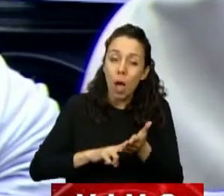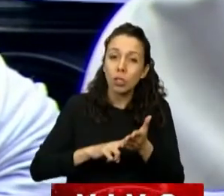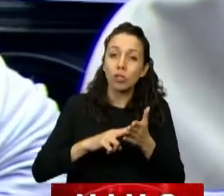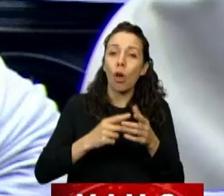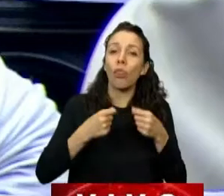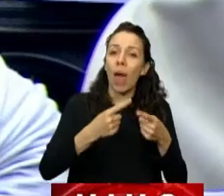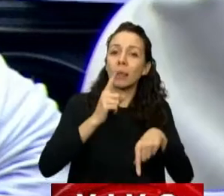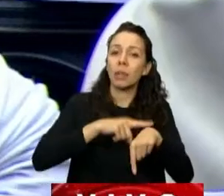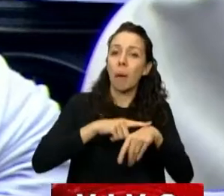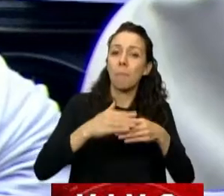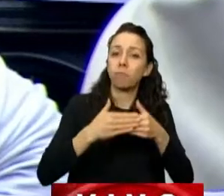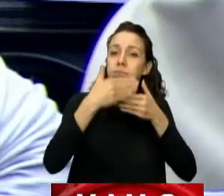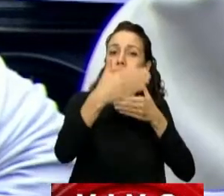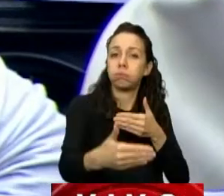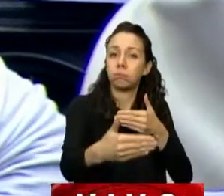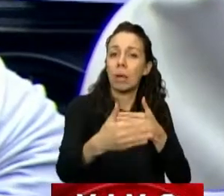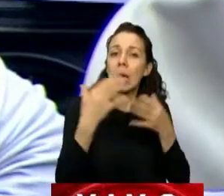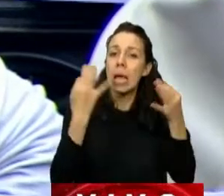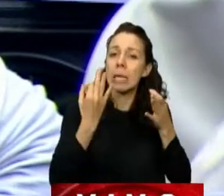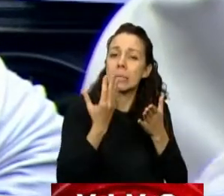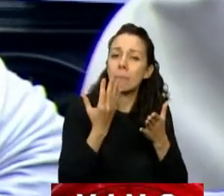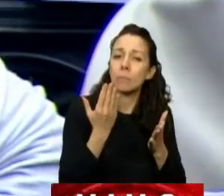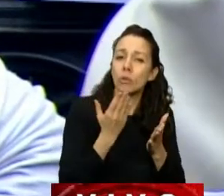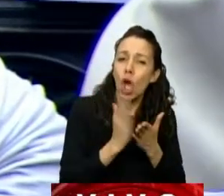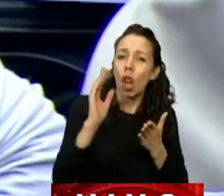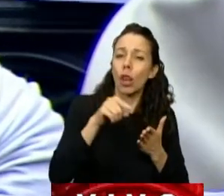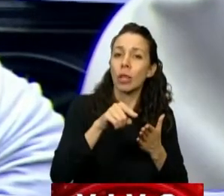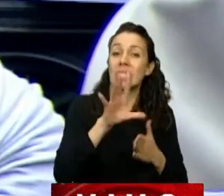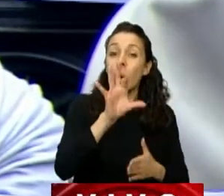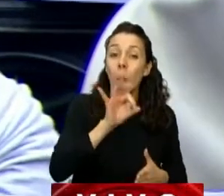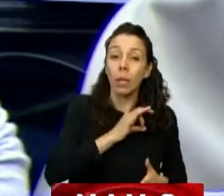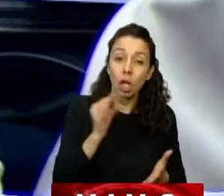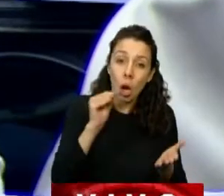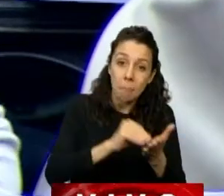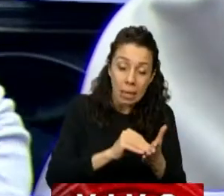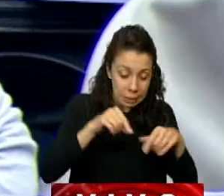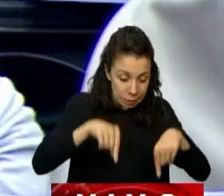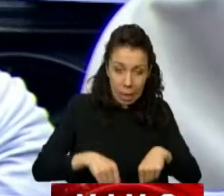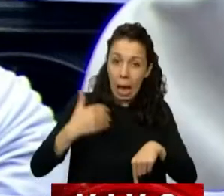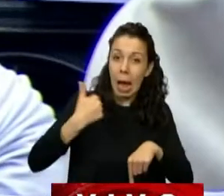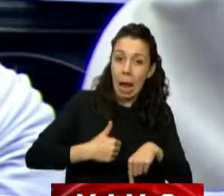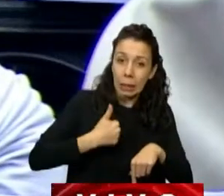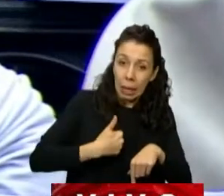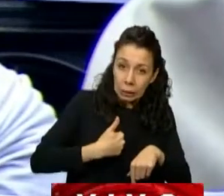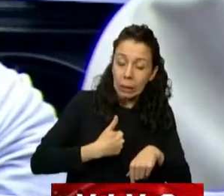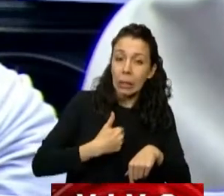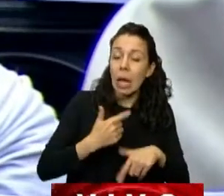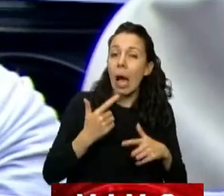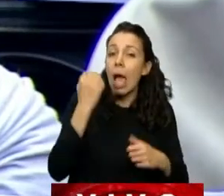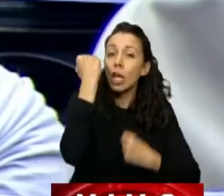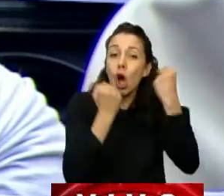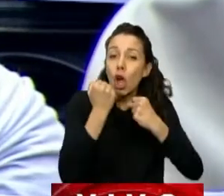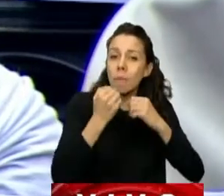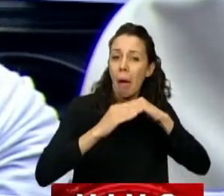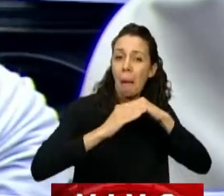y excepciones por 50 años más en un país con tanta imprevisibilidad económica y en un